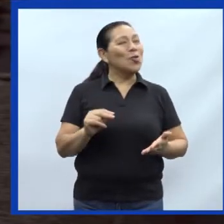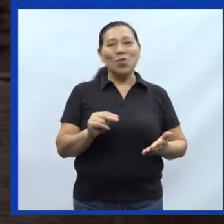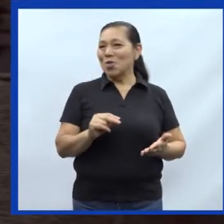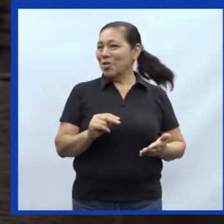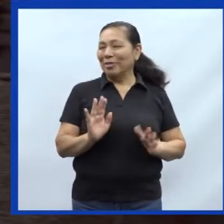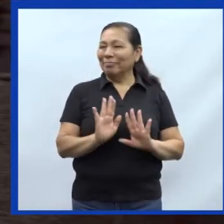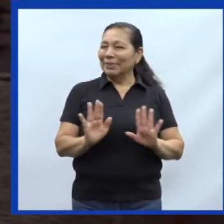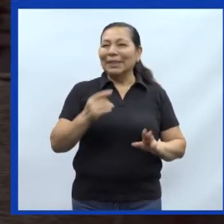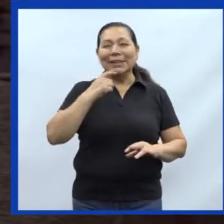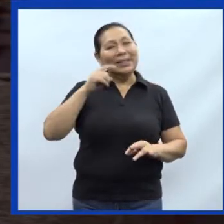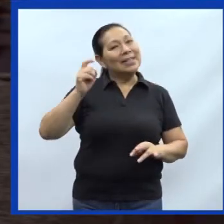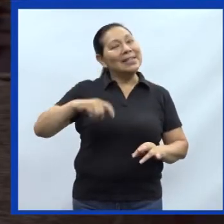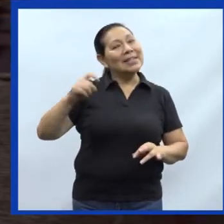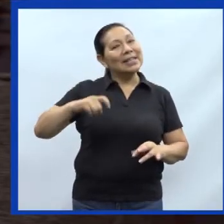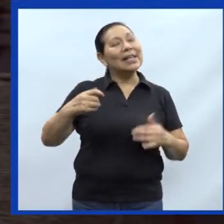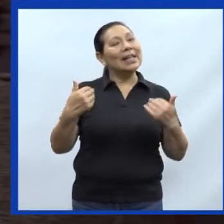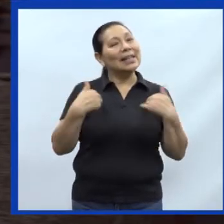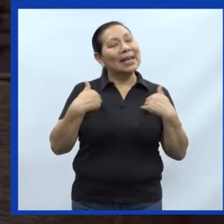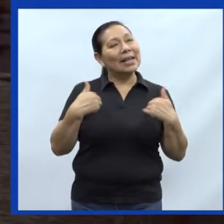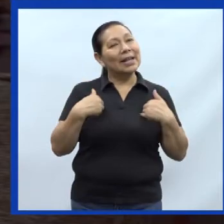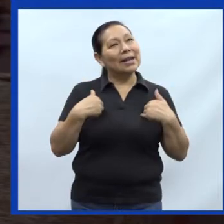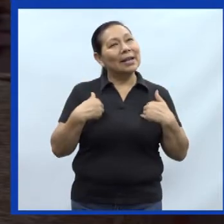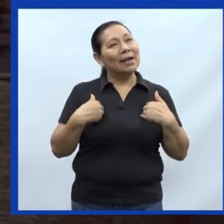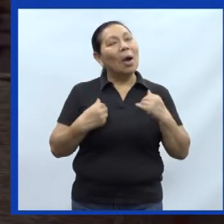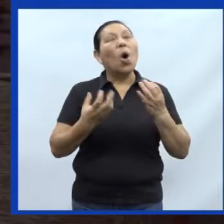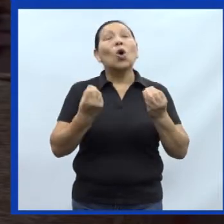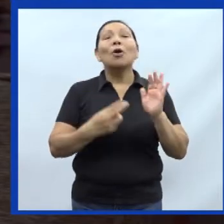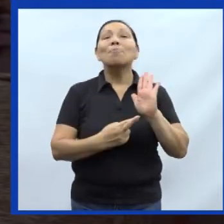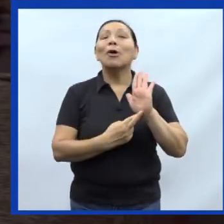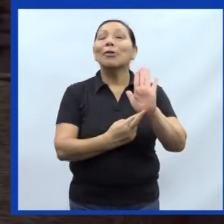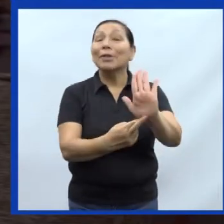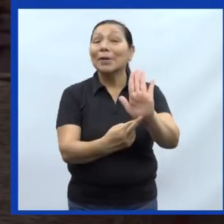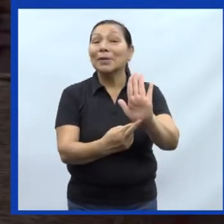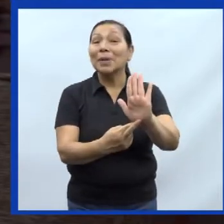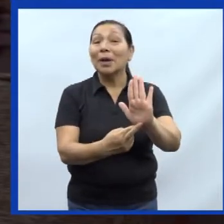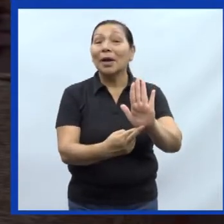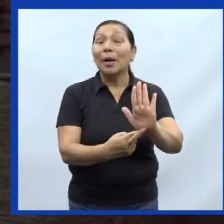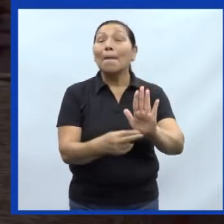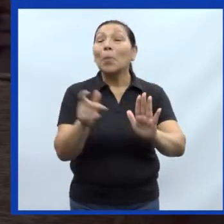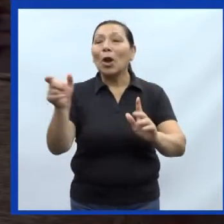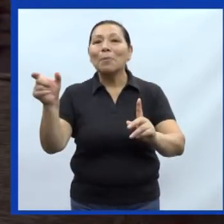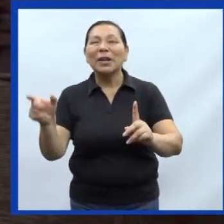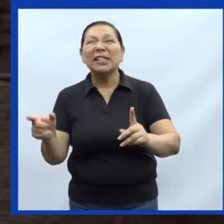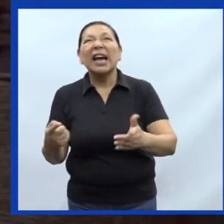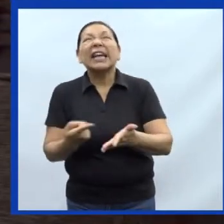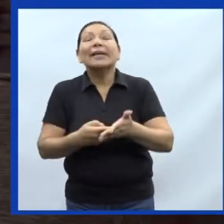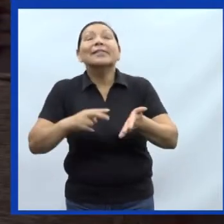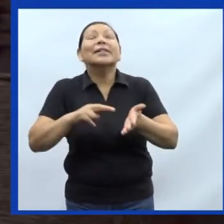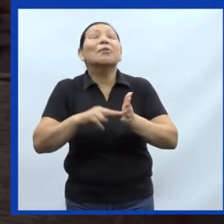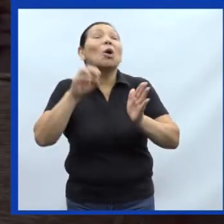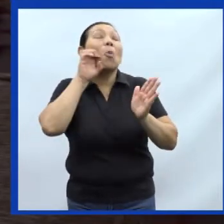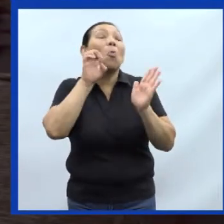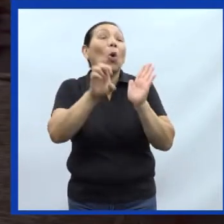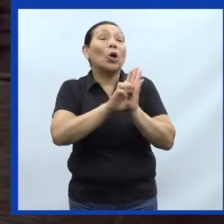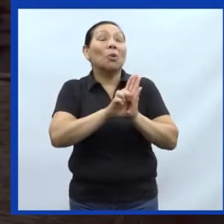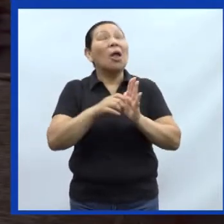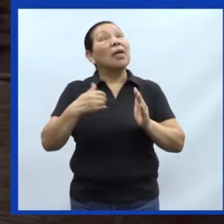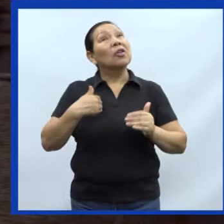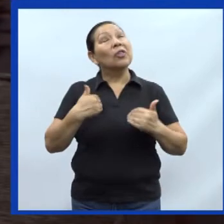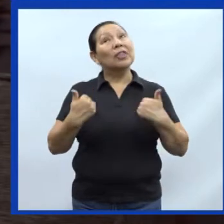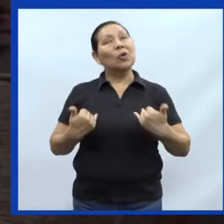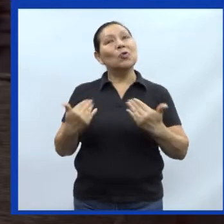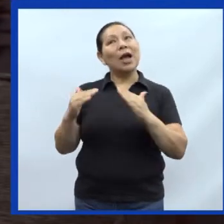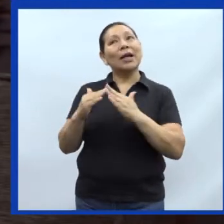no necesariamente tiene que ser representada directamente por el afectado. Es decir, por ejemplo, yo tengo una casa en